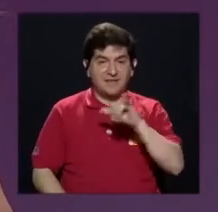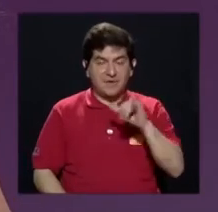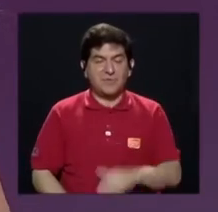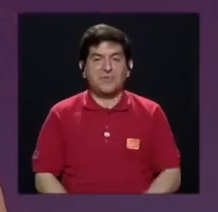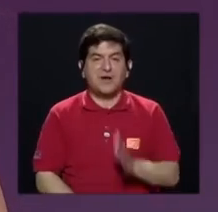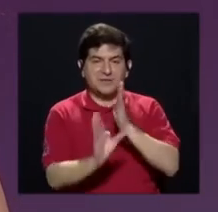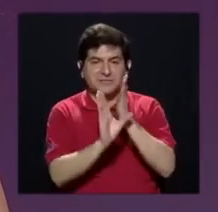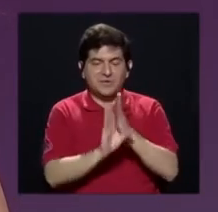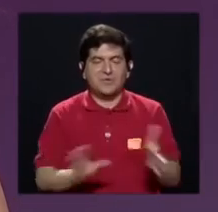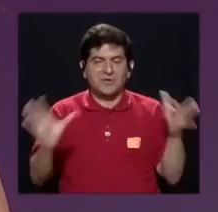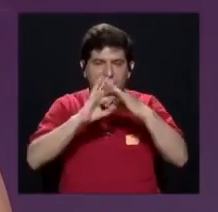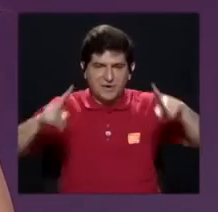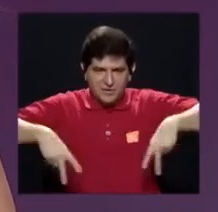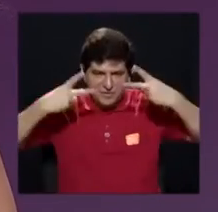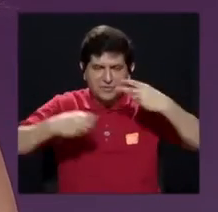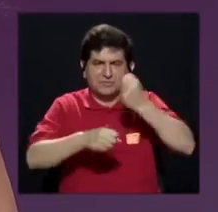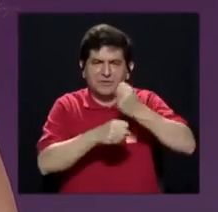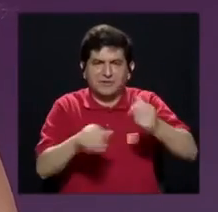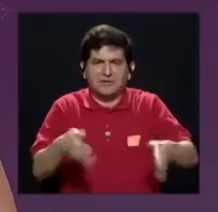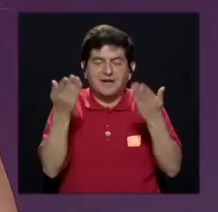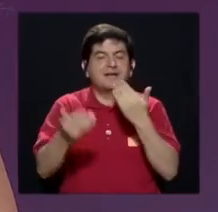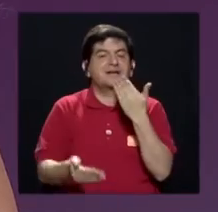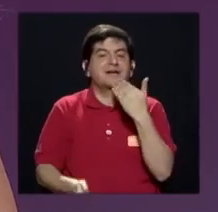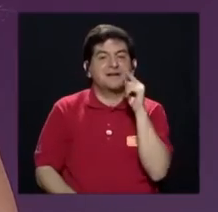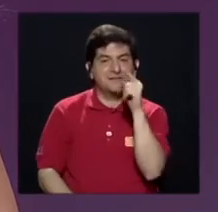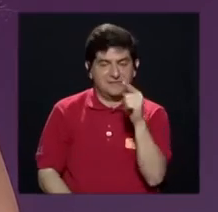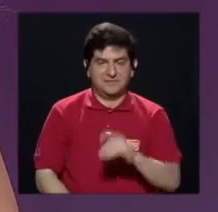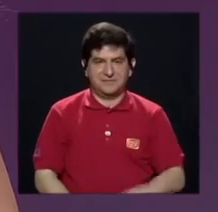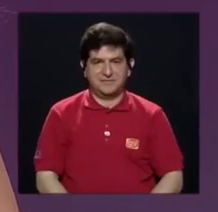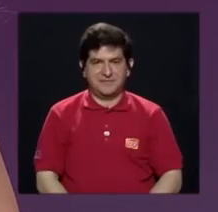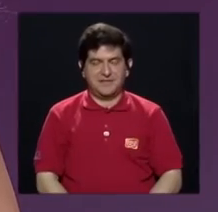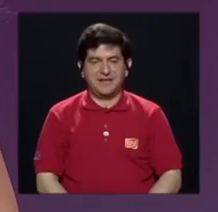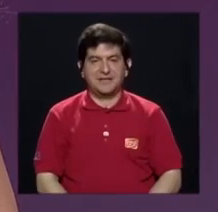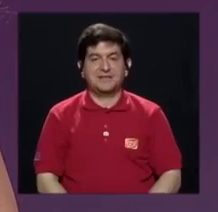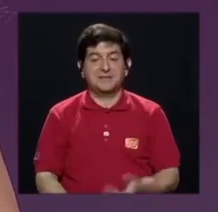podemos hacer este trabajo. Y gracias a ustedes una vez más por